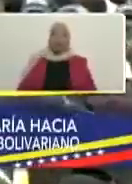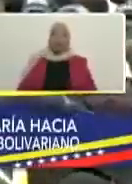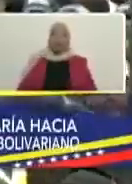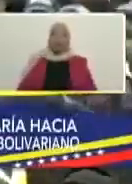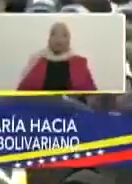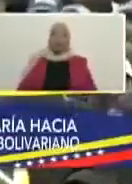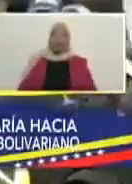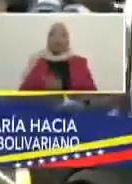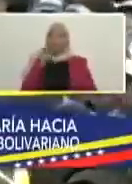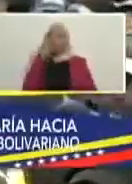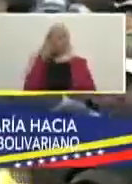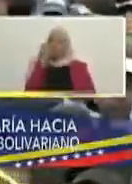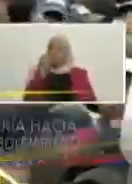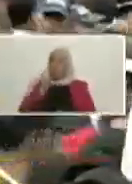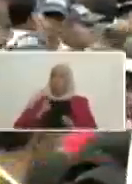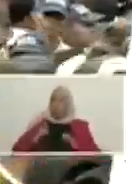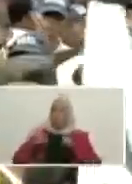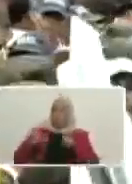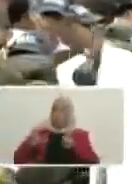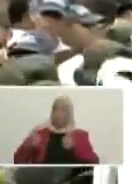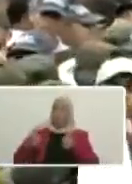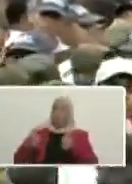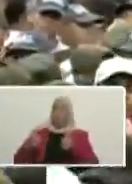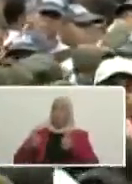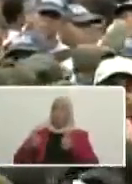Tenemos que entender de dónde venimos,